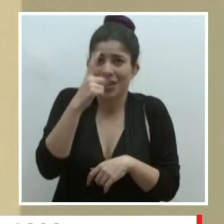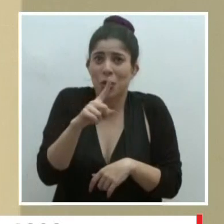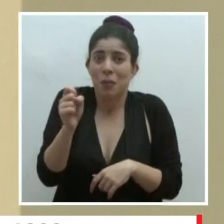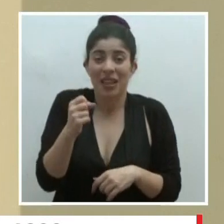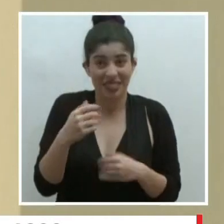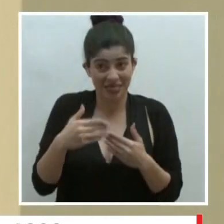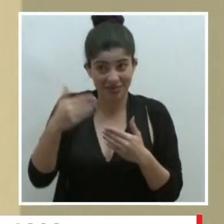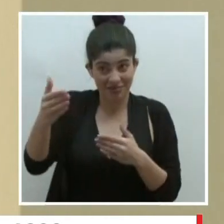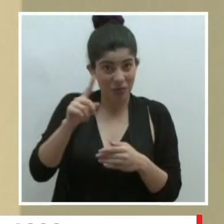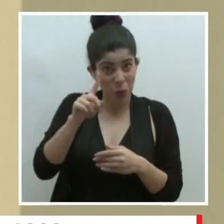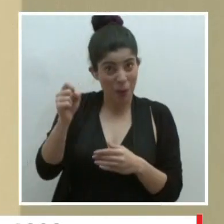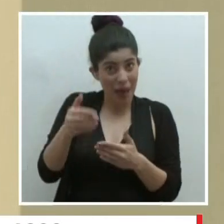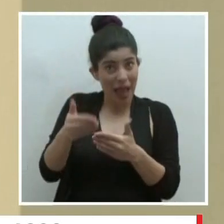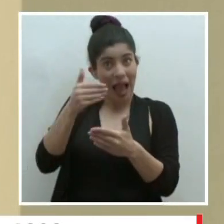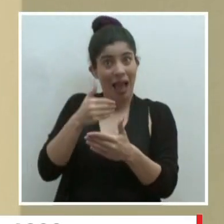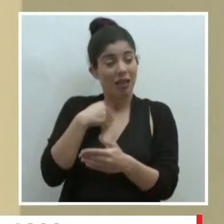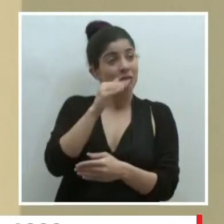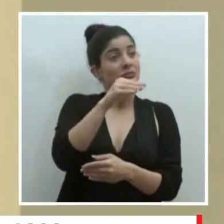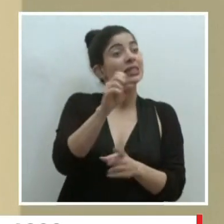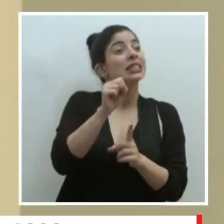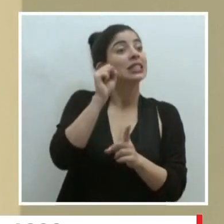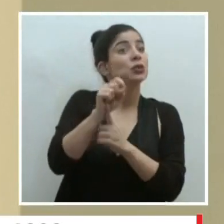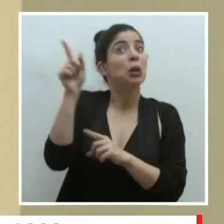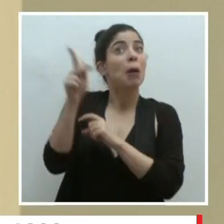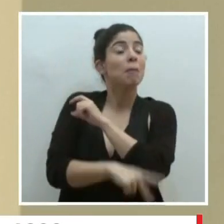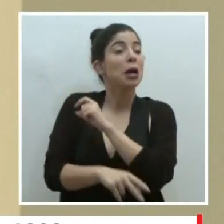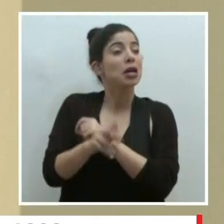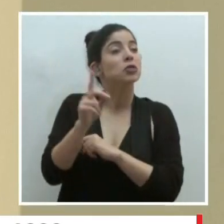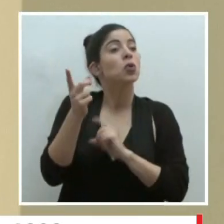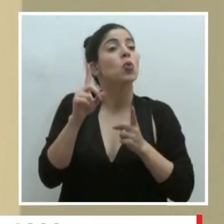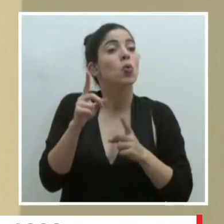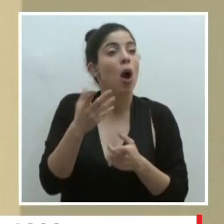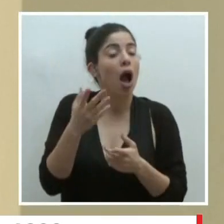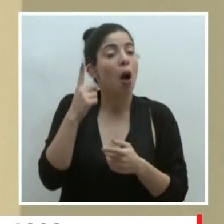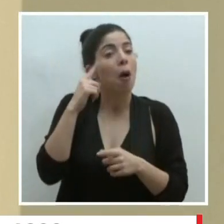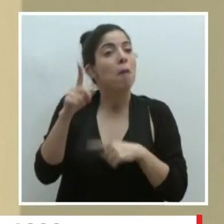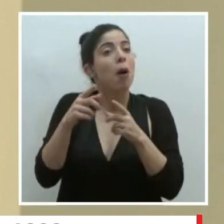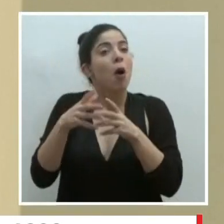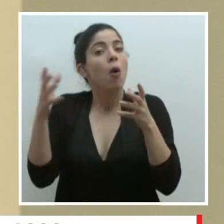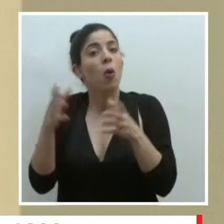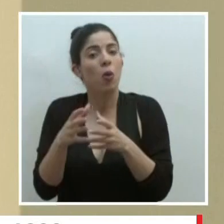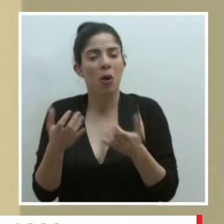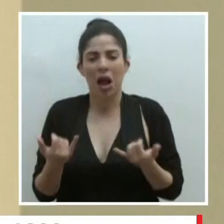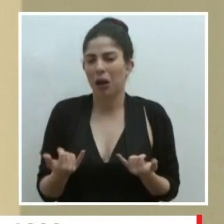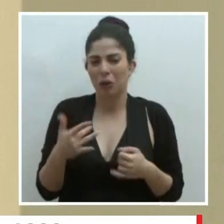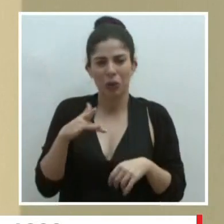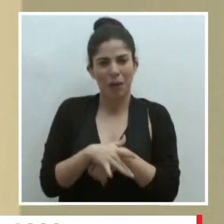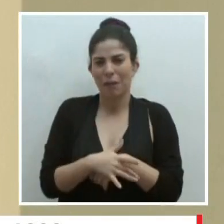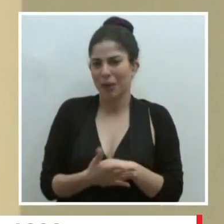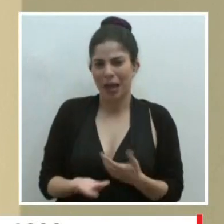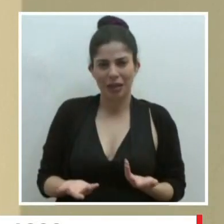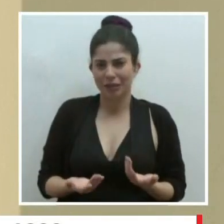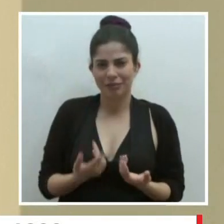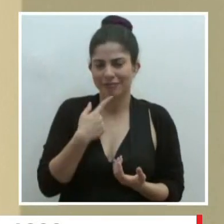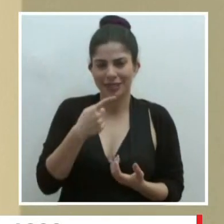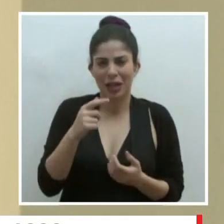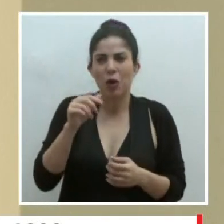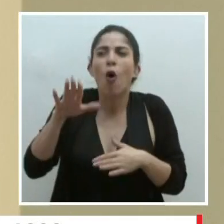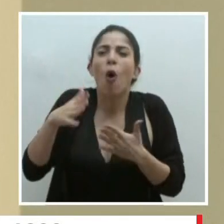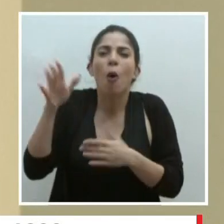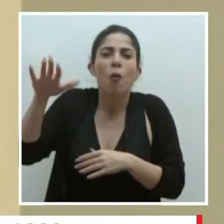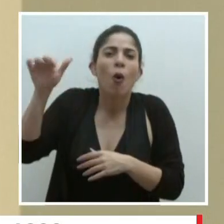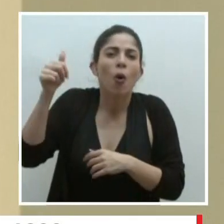que en un mes la situación del país X va a ser la misma o va a estar incrementado o disminuida, en realidad es muy precoz, muy adelantado. Entonces yo ahí